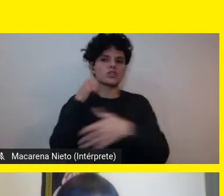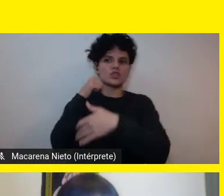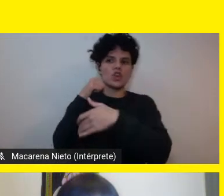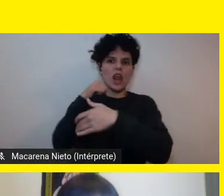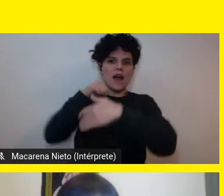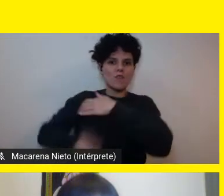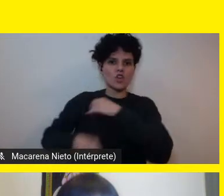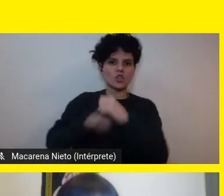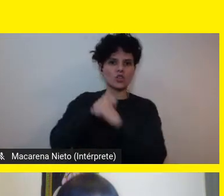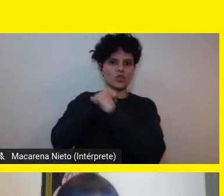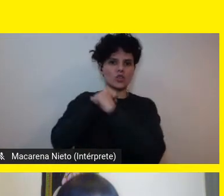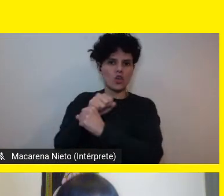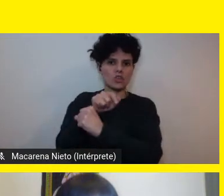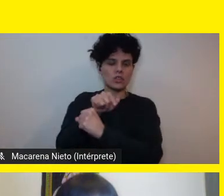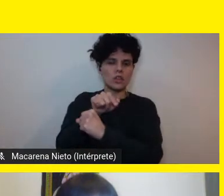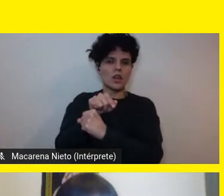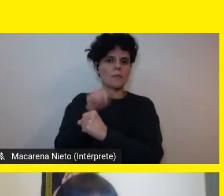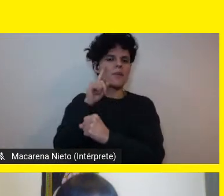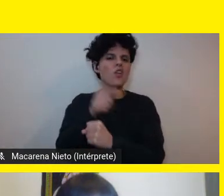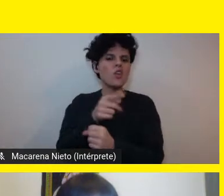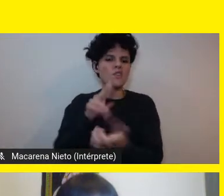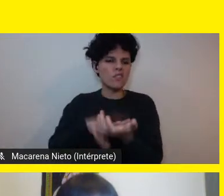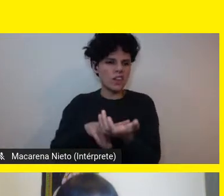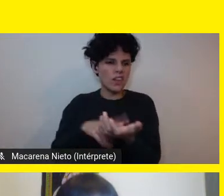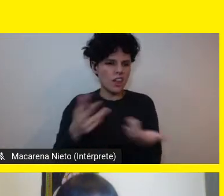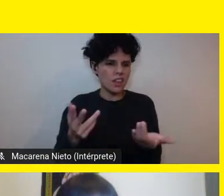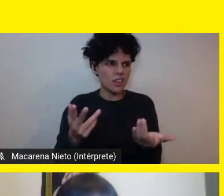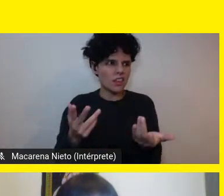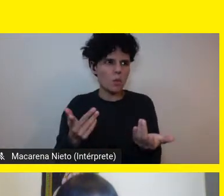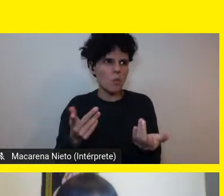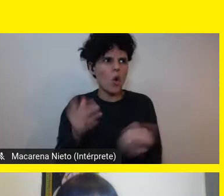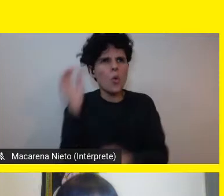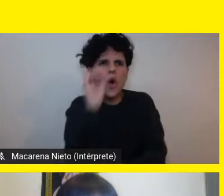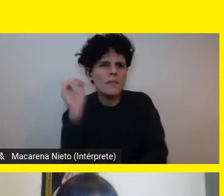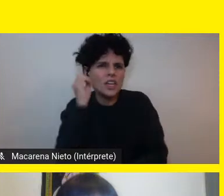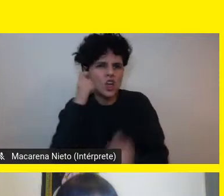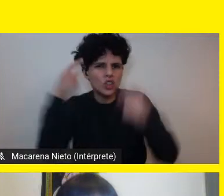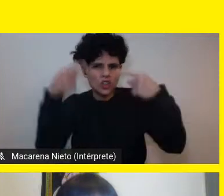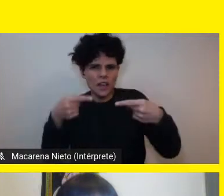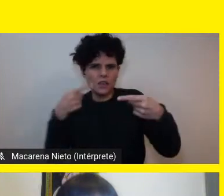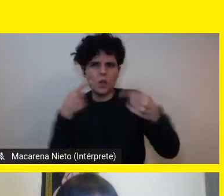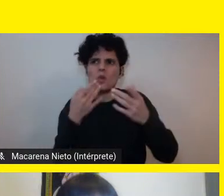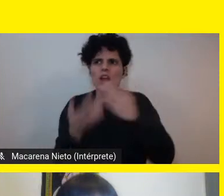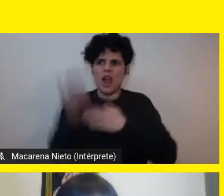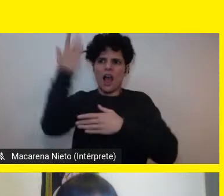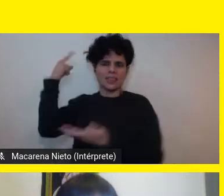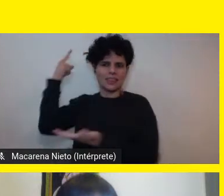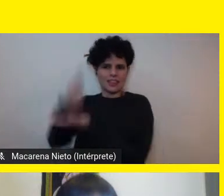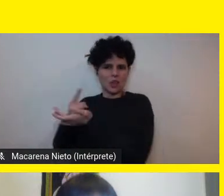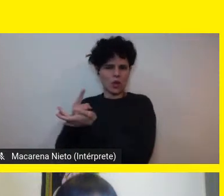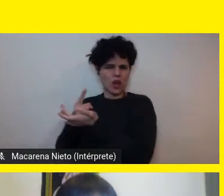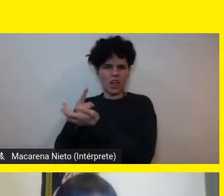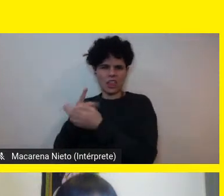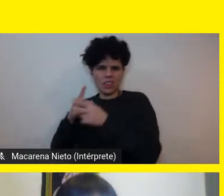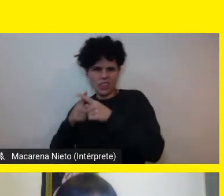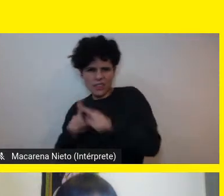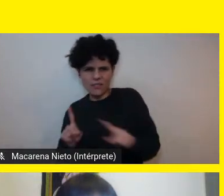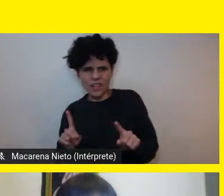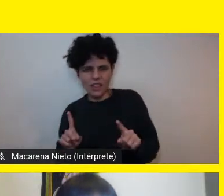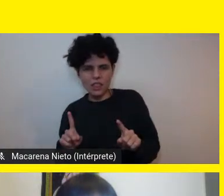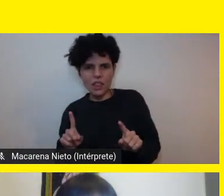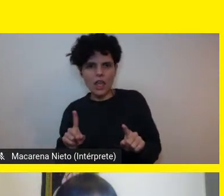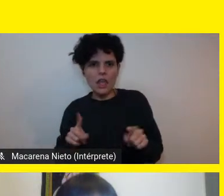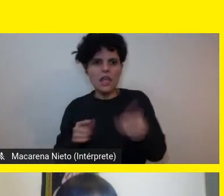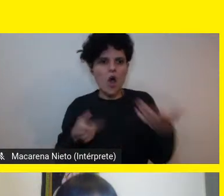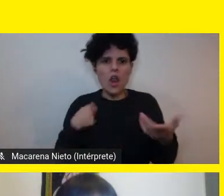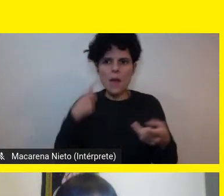que tiene este doble estándar, sobre todo respecto de lo ocurrido durante la dictadura, y que hoy día van frenando